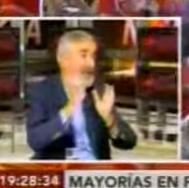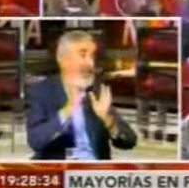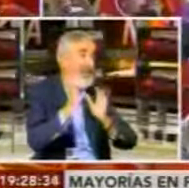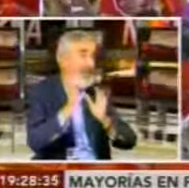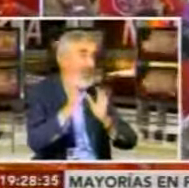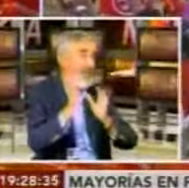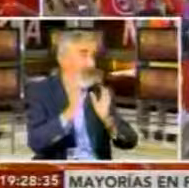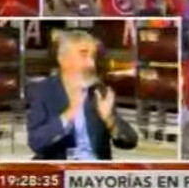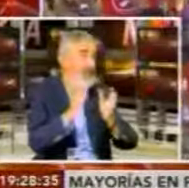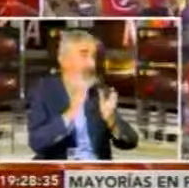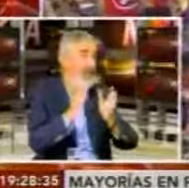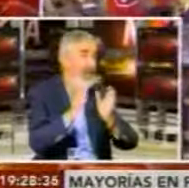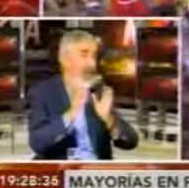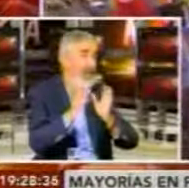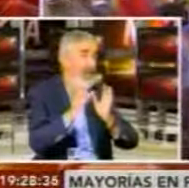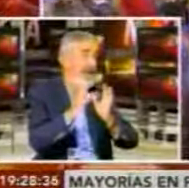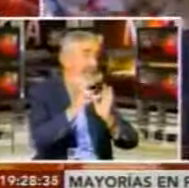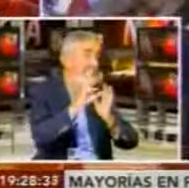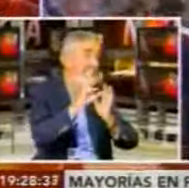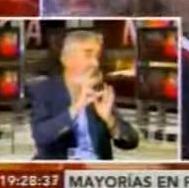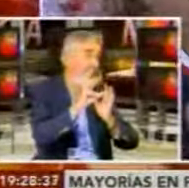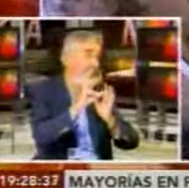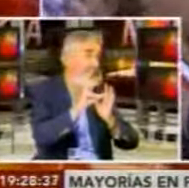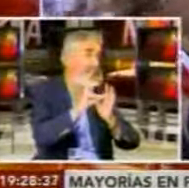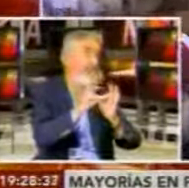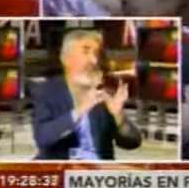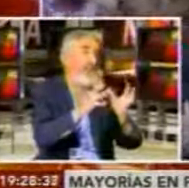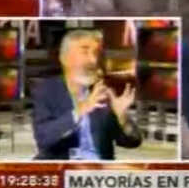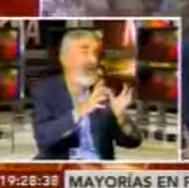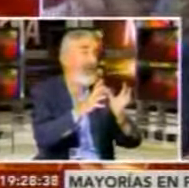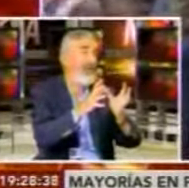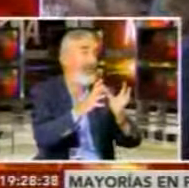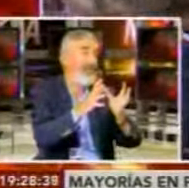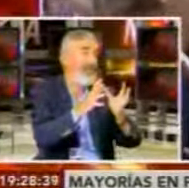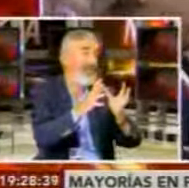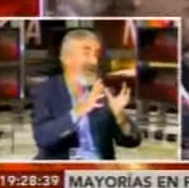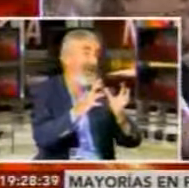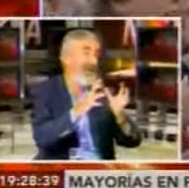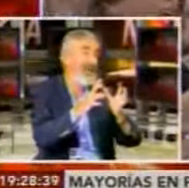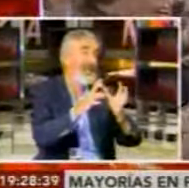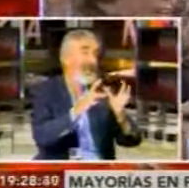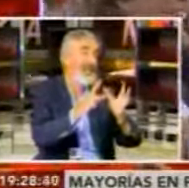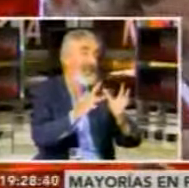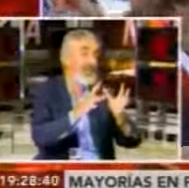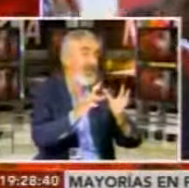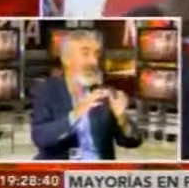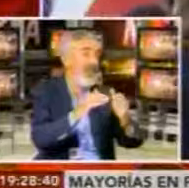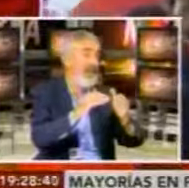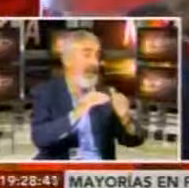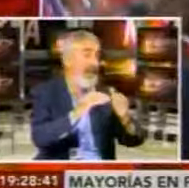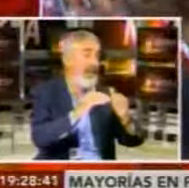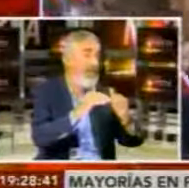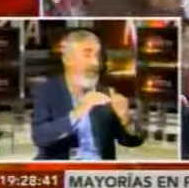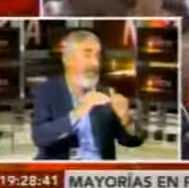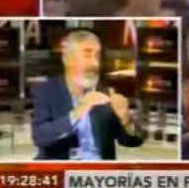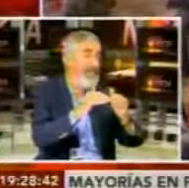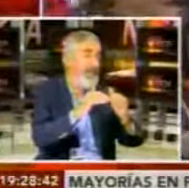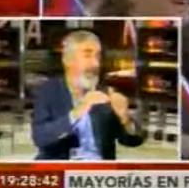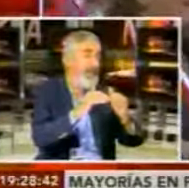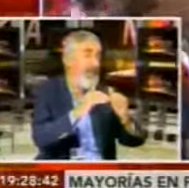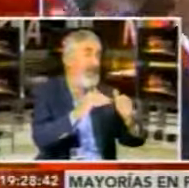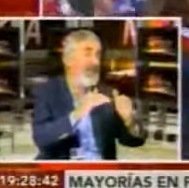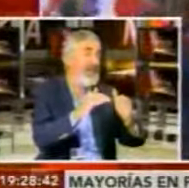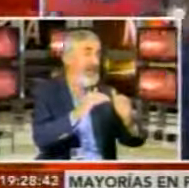1.500, 1.700 dólares mensuales, alrededor de 800 mil pesos, pero la gran masa salarial está en 350. Entonces, las empresas